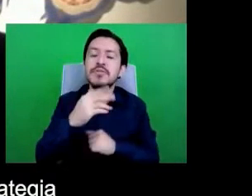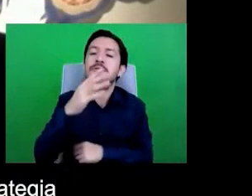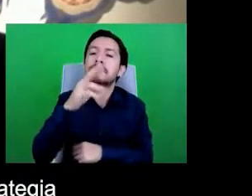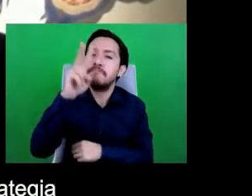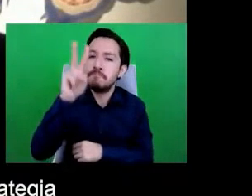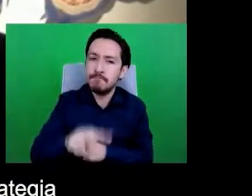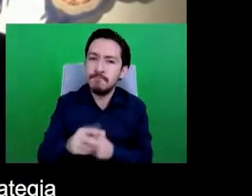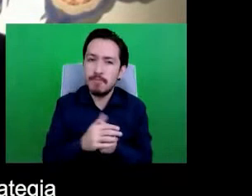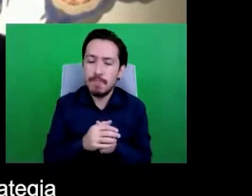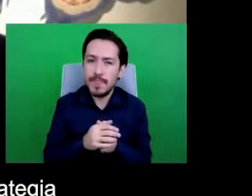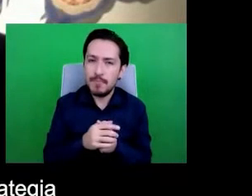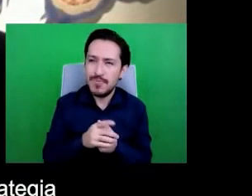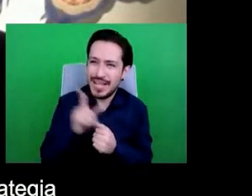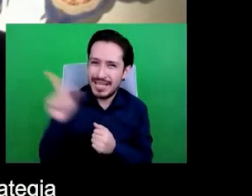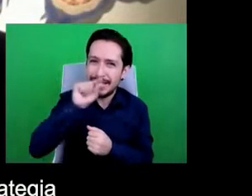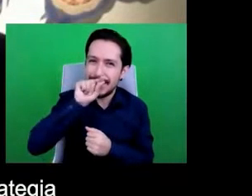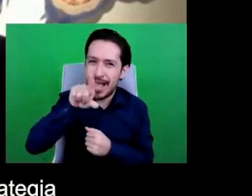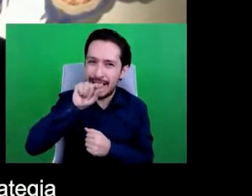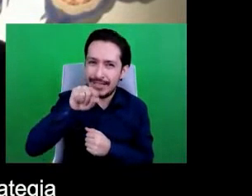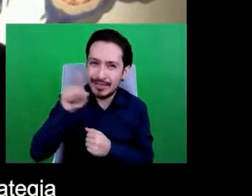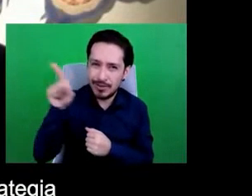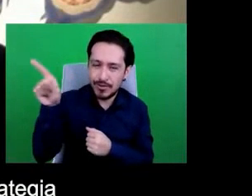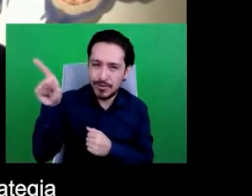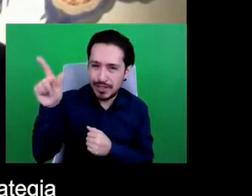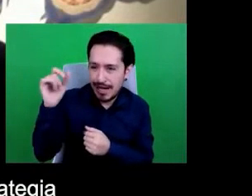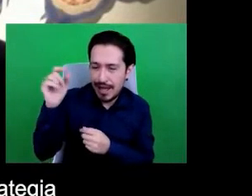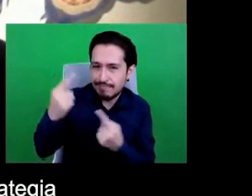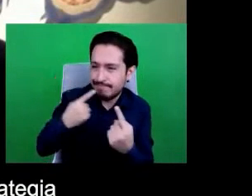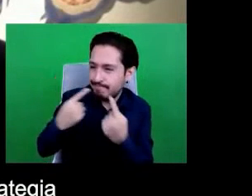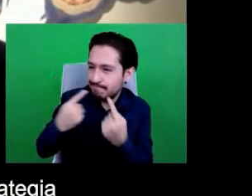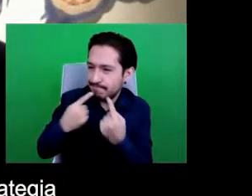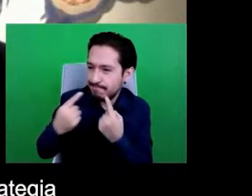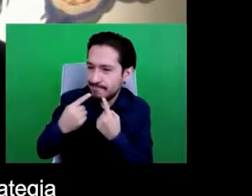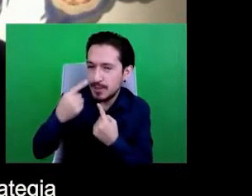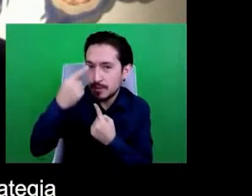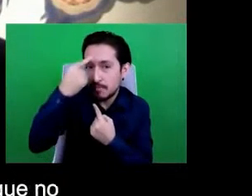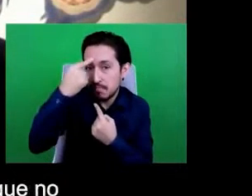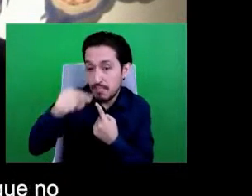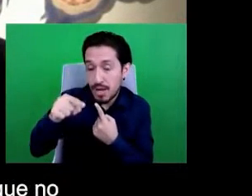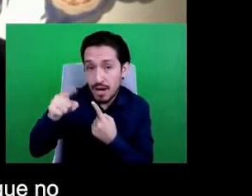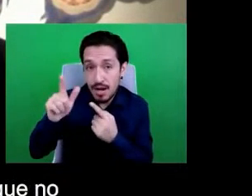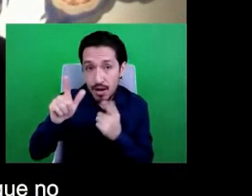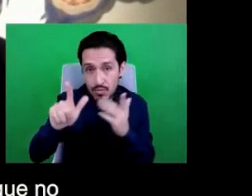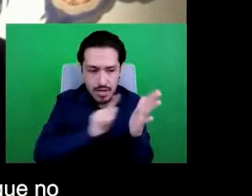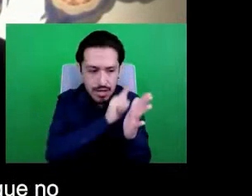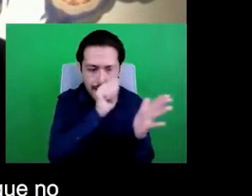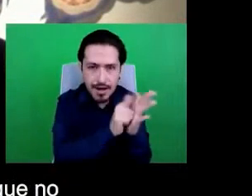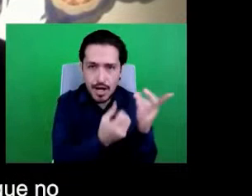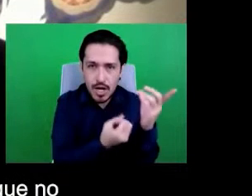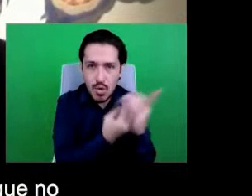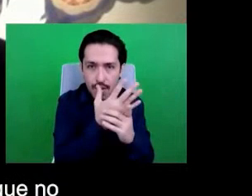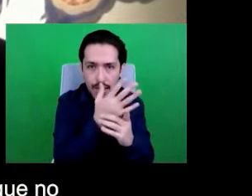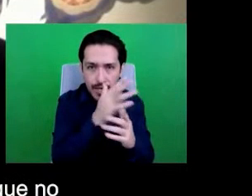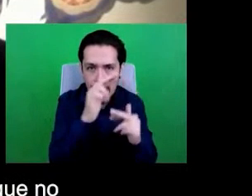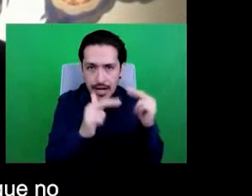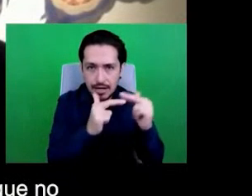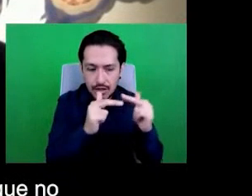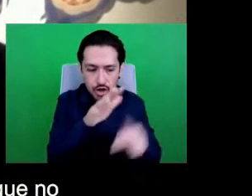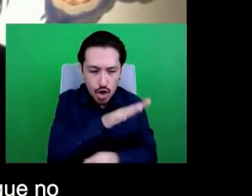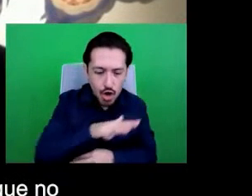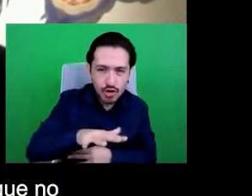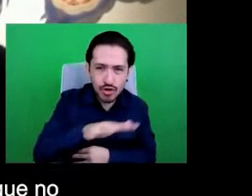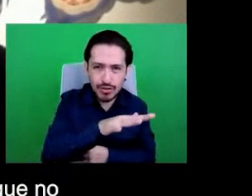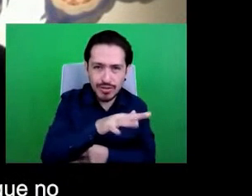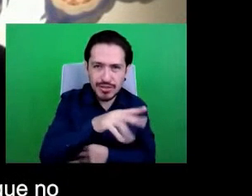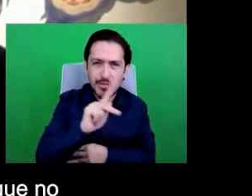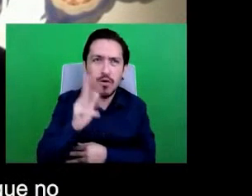en Jalisco es sobre una nueva estrategia cultural para la región, pero a largo plazo el punto al que quiero llegar es que no podemos